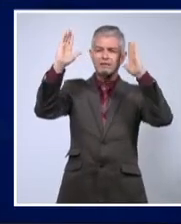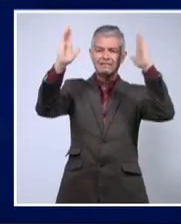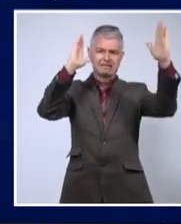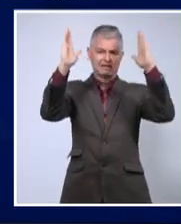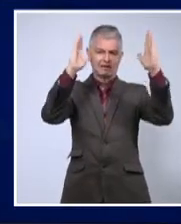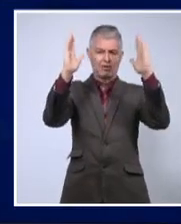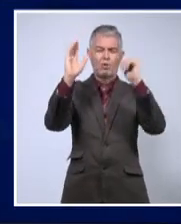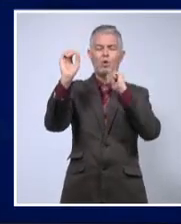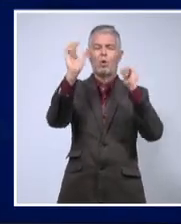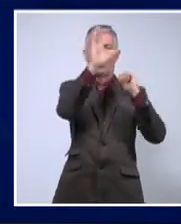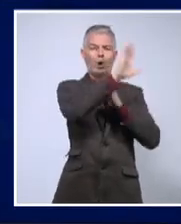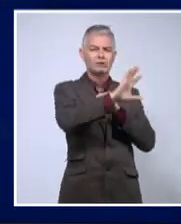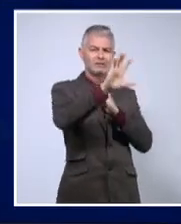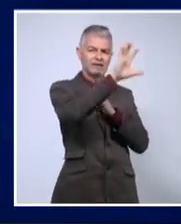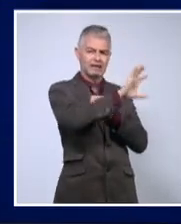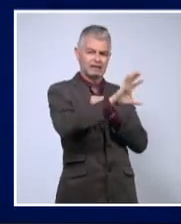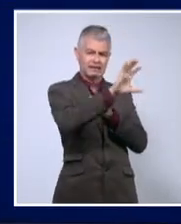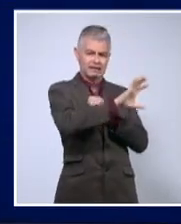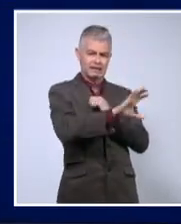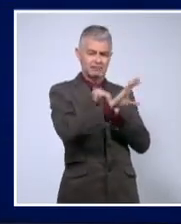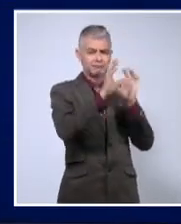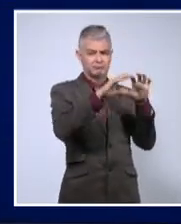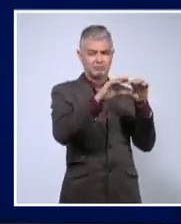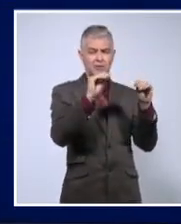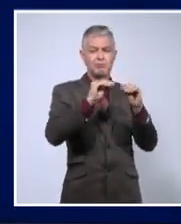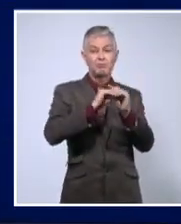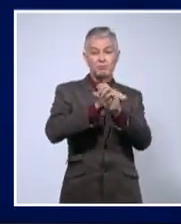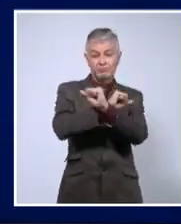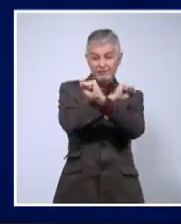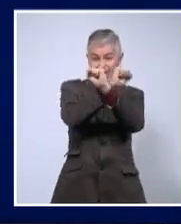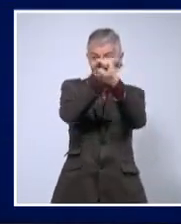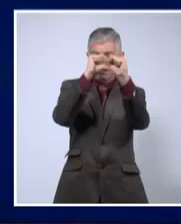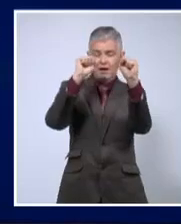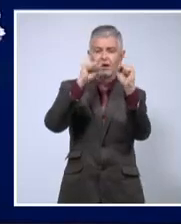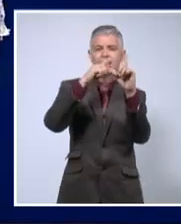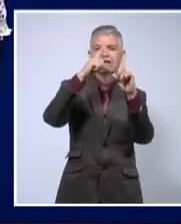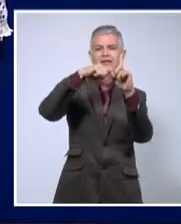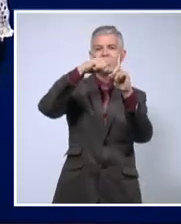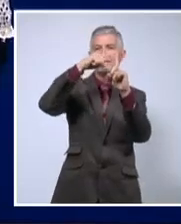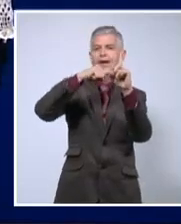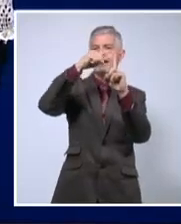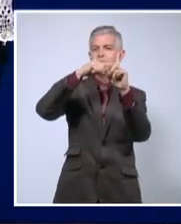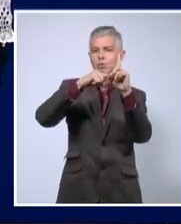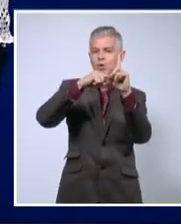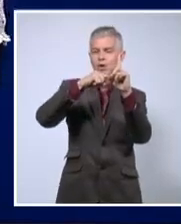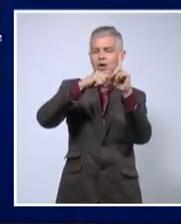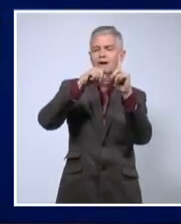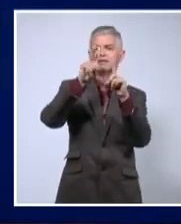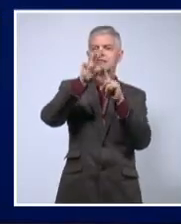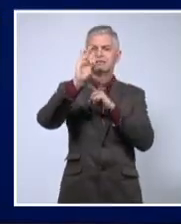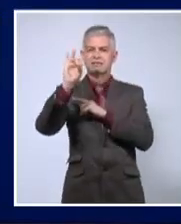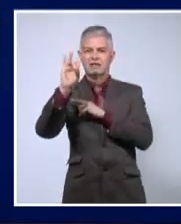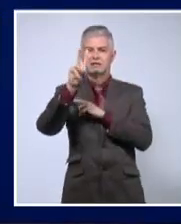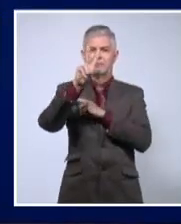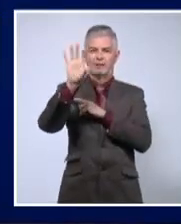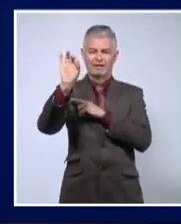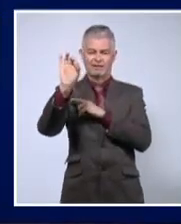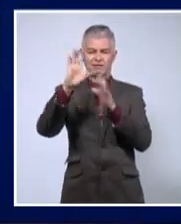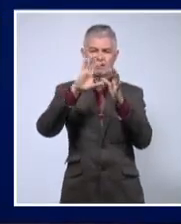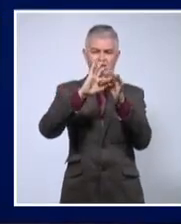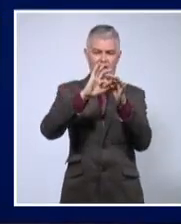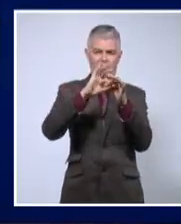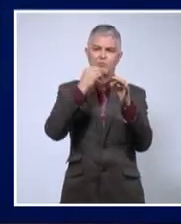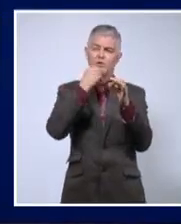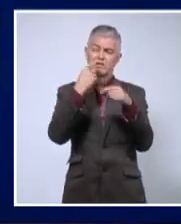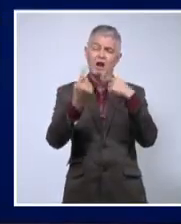y oriental del país. Y en la madrugada las temperaturas mínimas estarán entre 17 y 20 grados Celsius, pueden ser